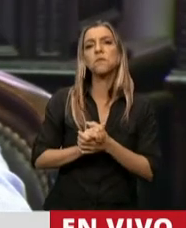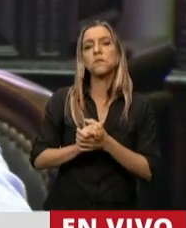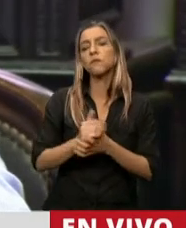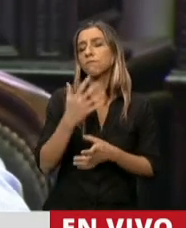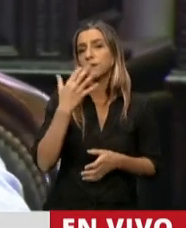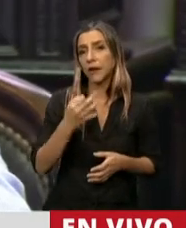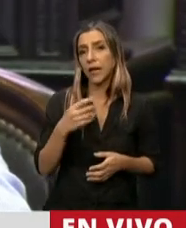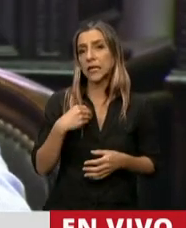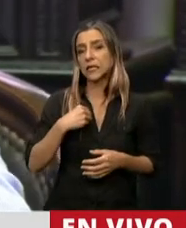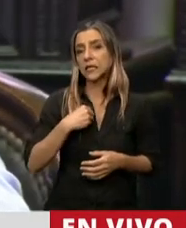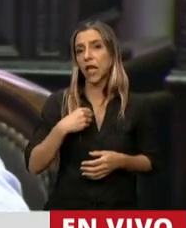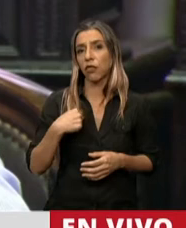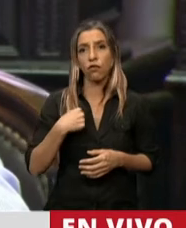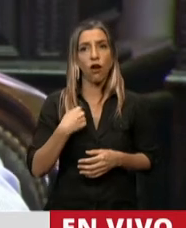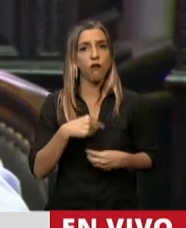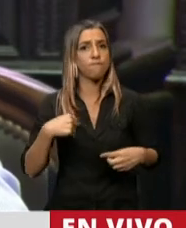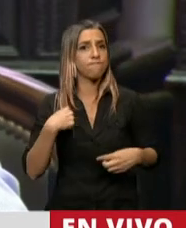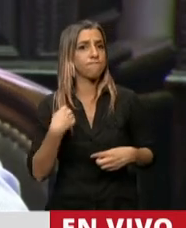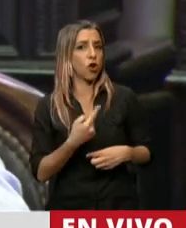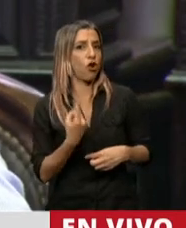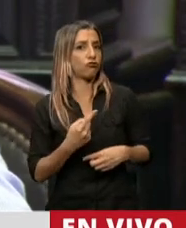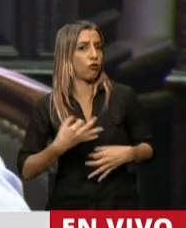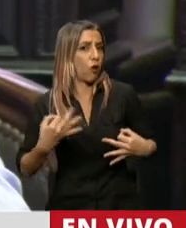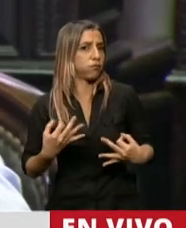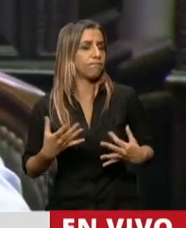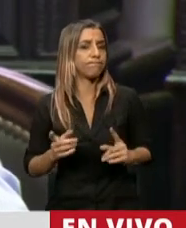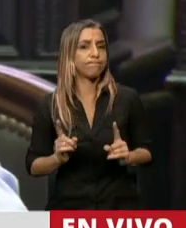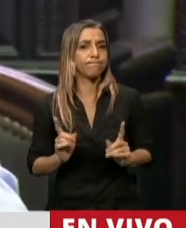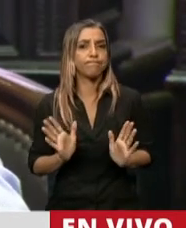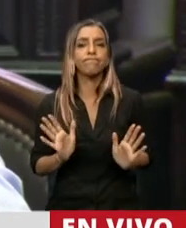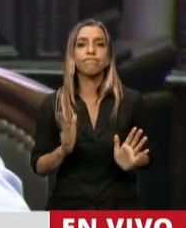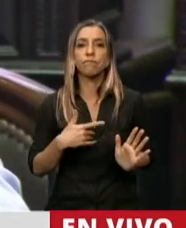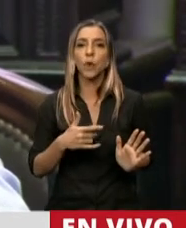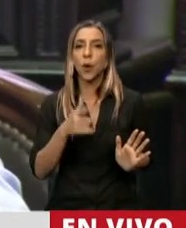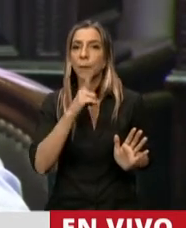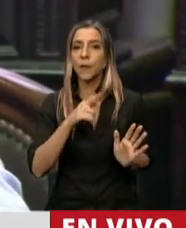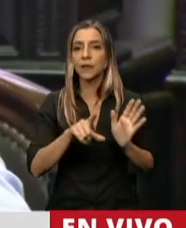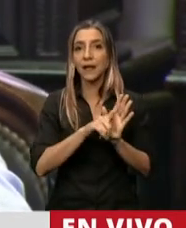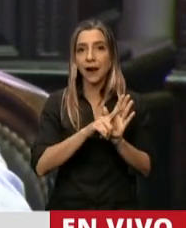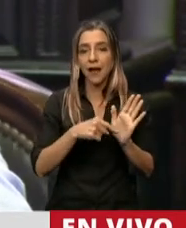las circunstancias, porque no entendemos lo más importante que tenía esta ley.